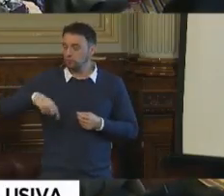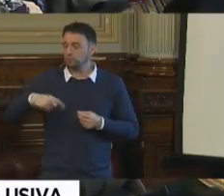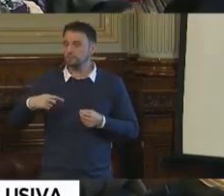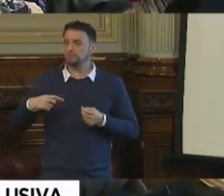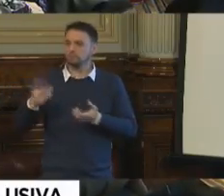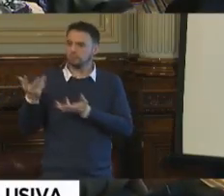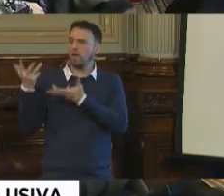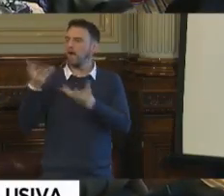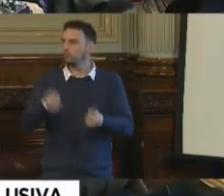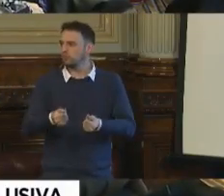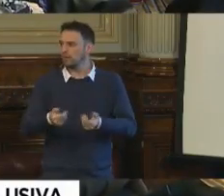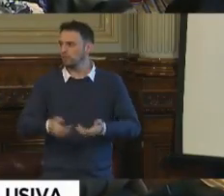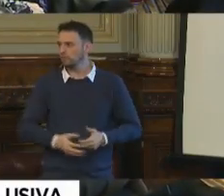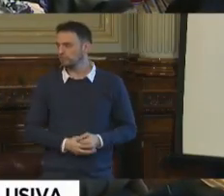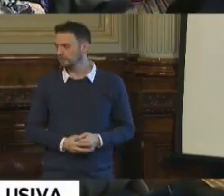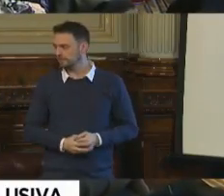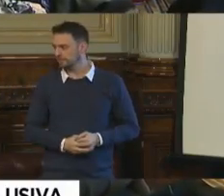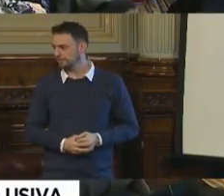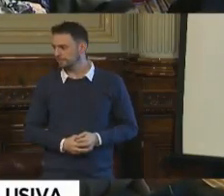adoptemos